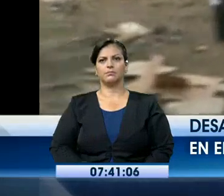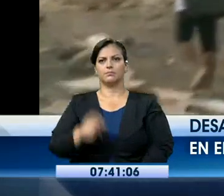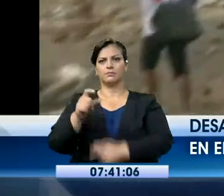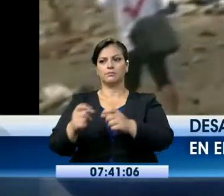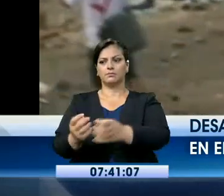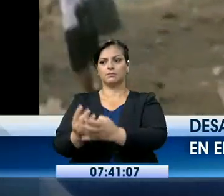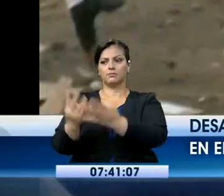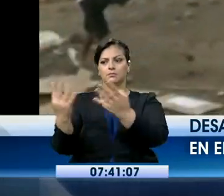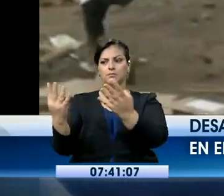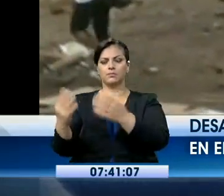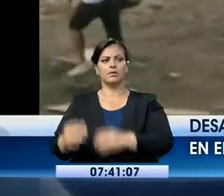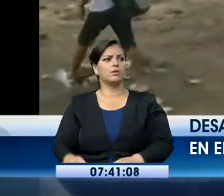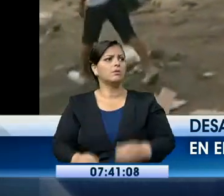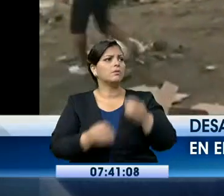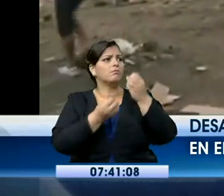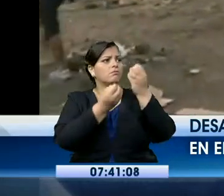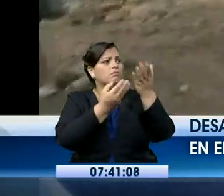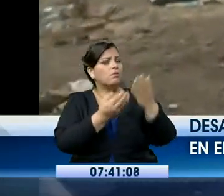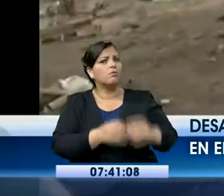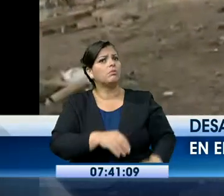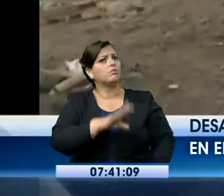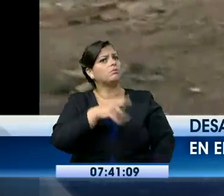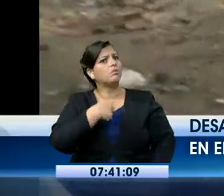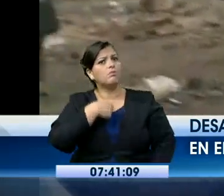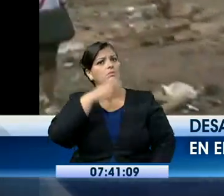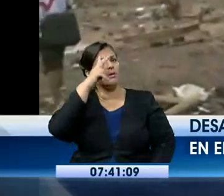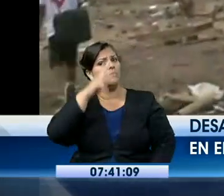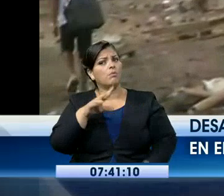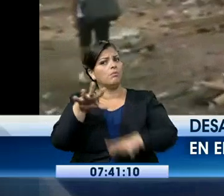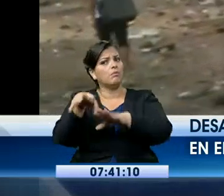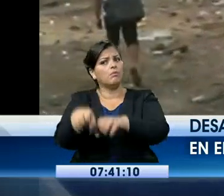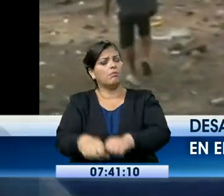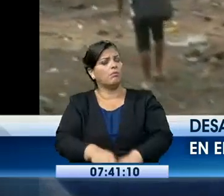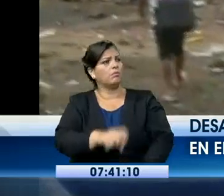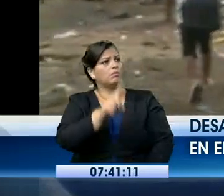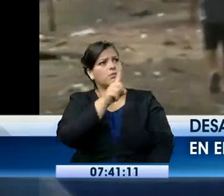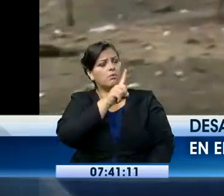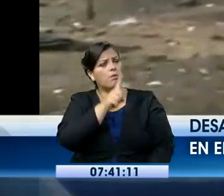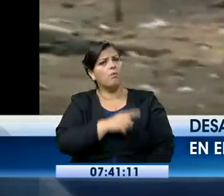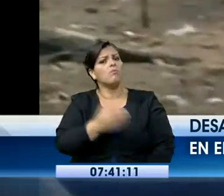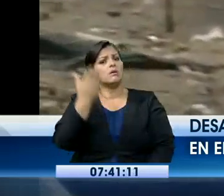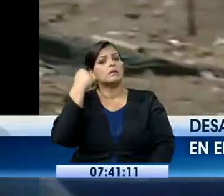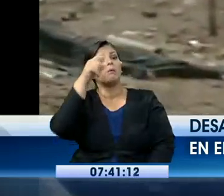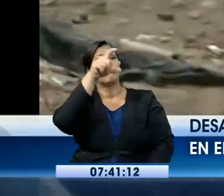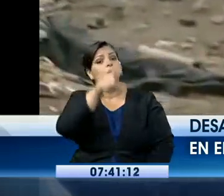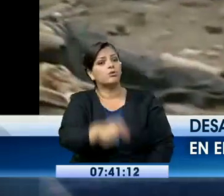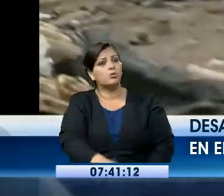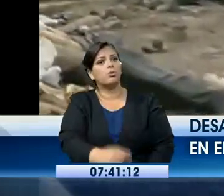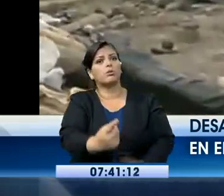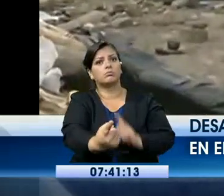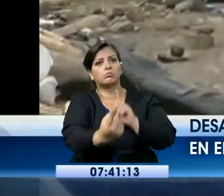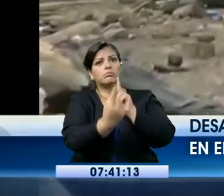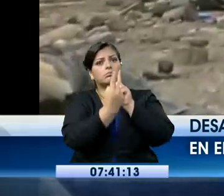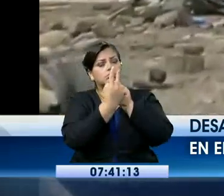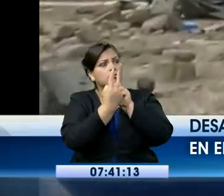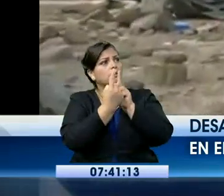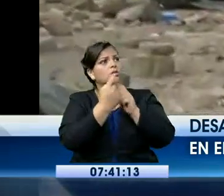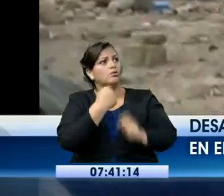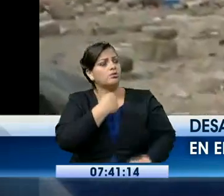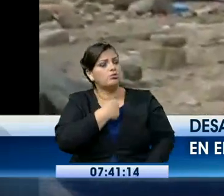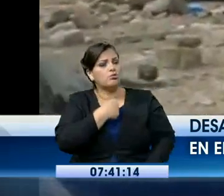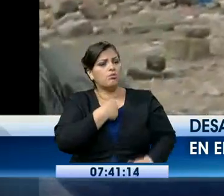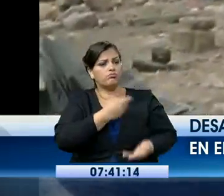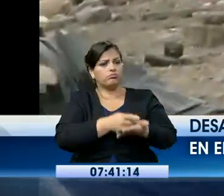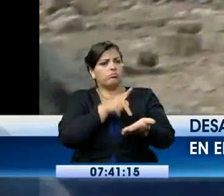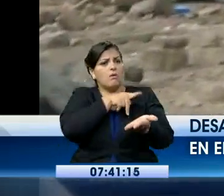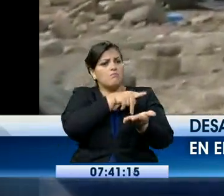terrenos legales o de una transacción completamente lícita. Sin embargo, este terreno que está